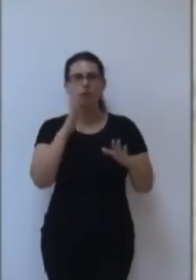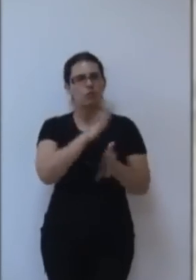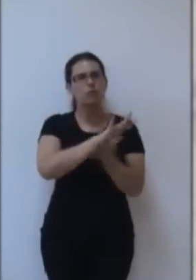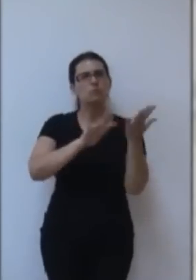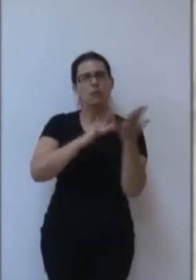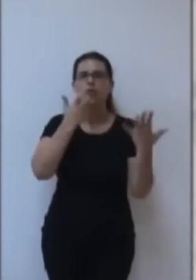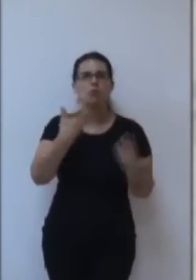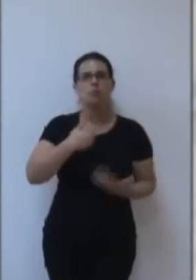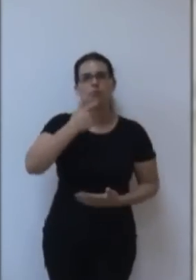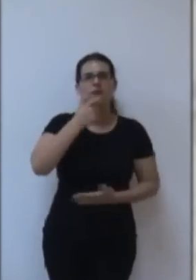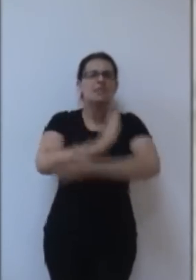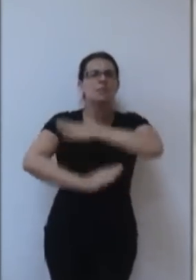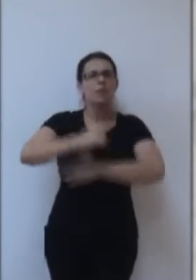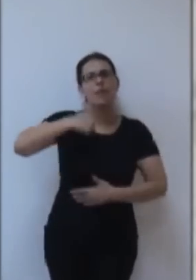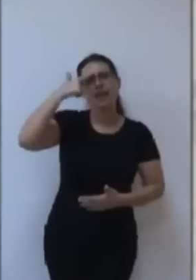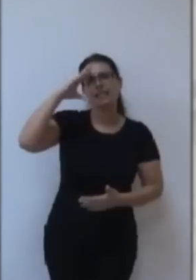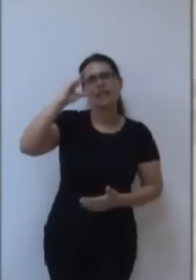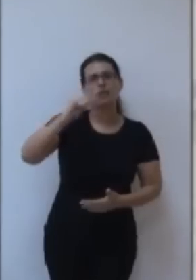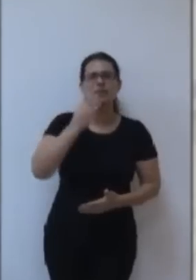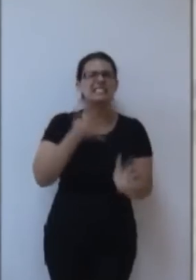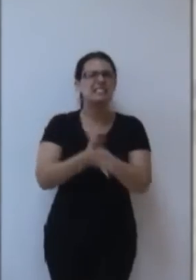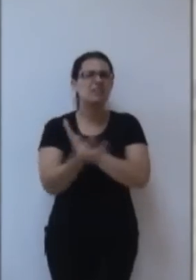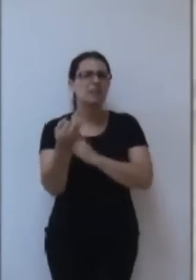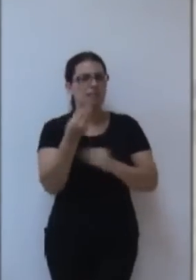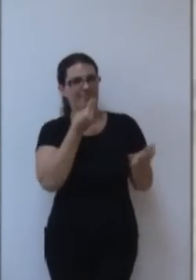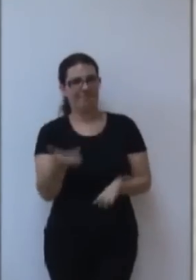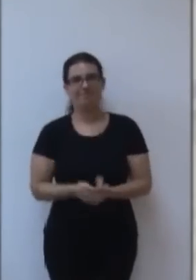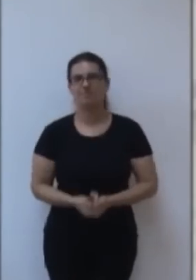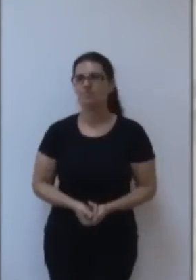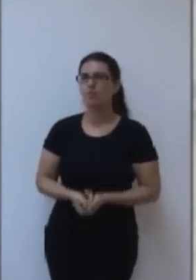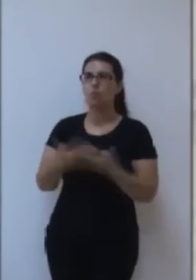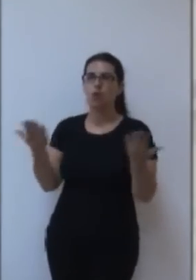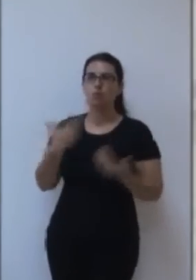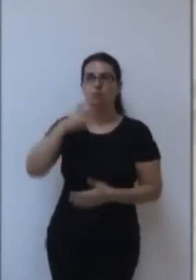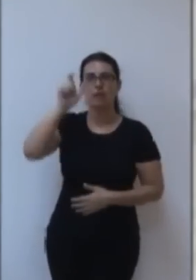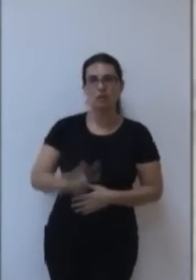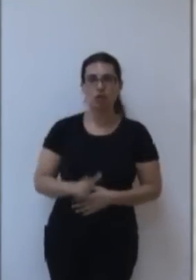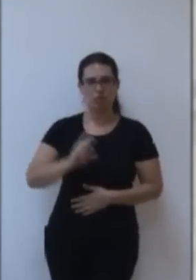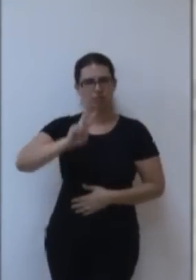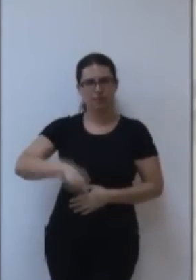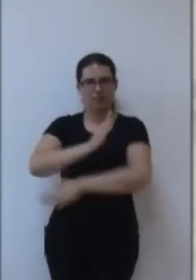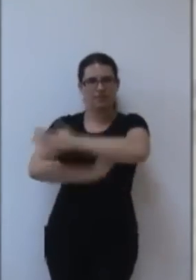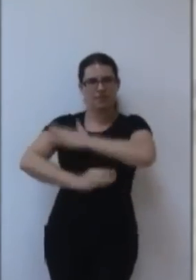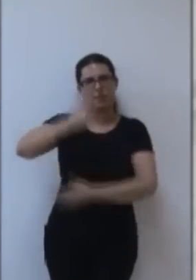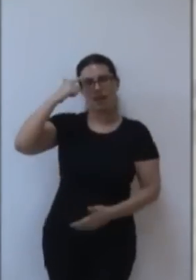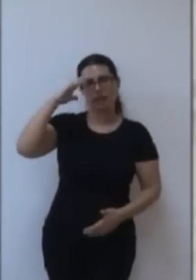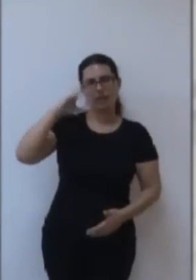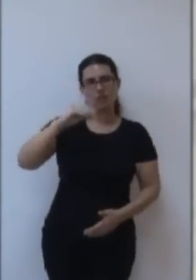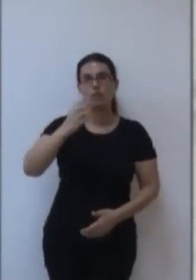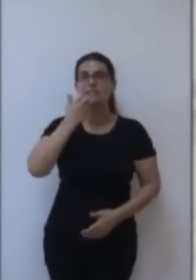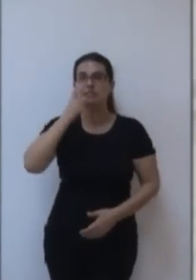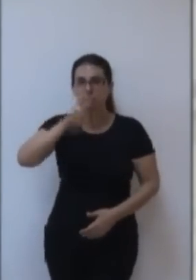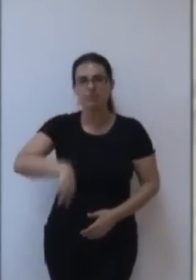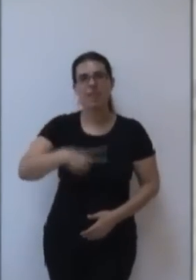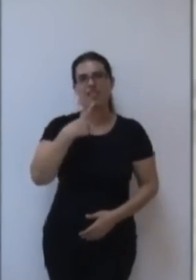por ejemplo? Por favor, bienvenida, gracias. Bueno, pues podemos decir que una persona tiene discapacidad intelectual cuando